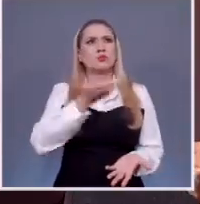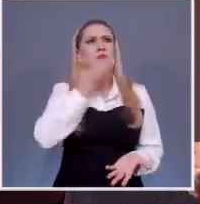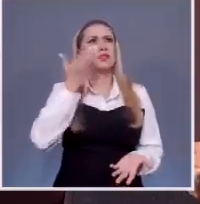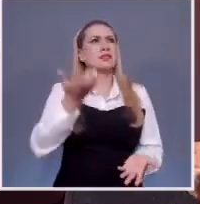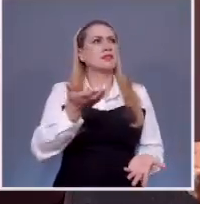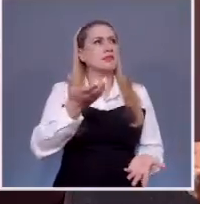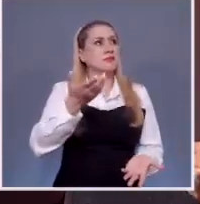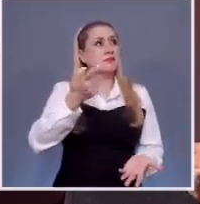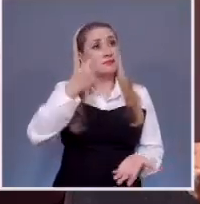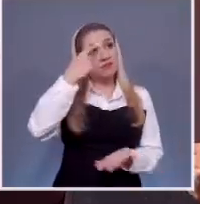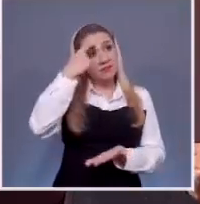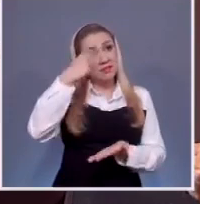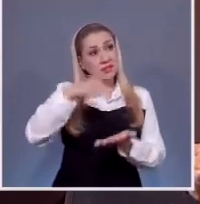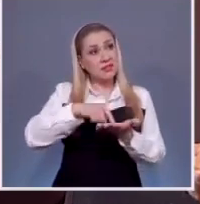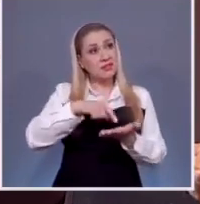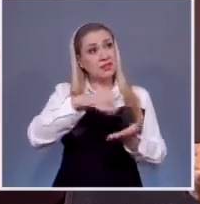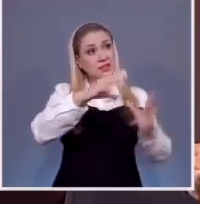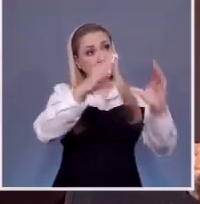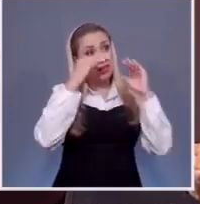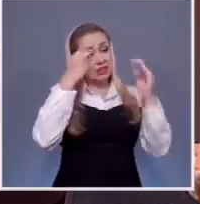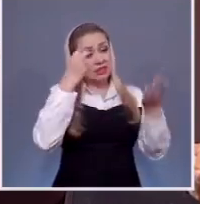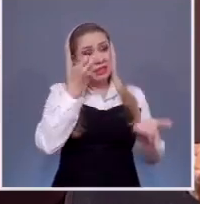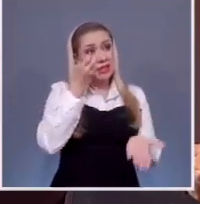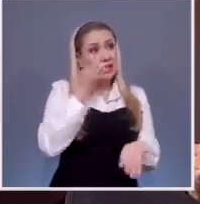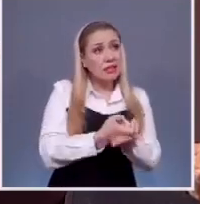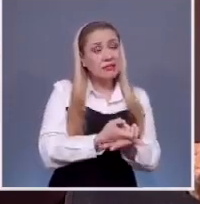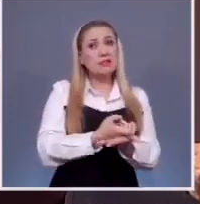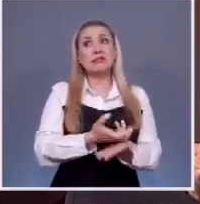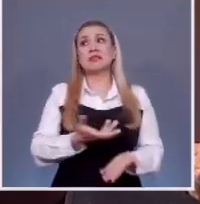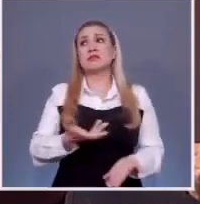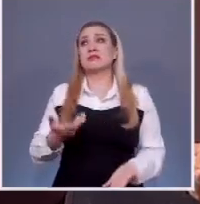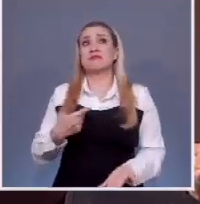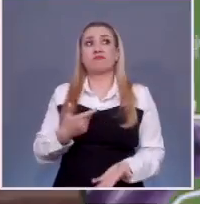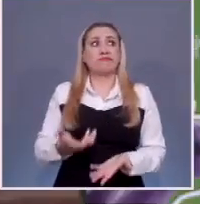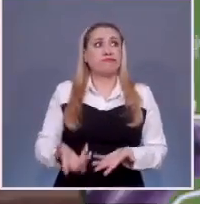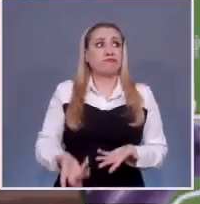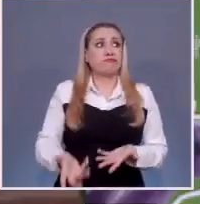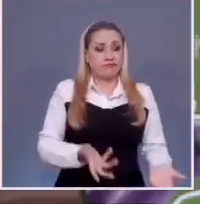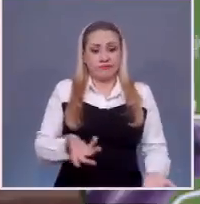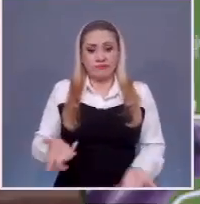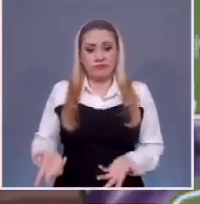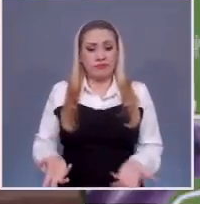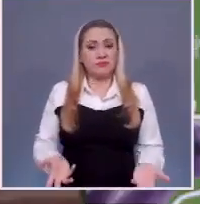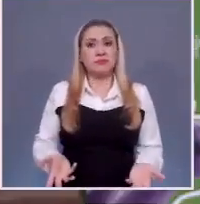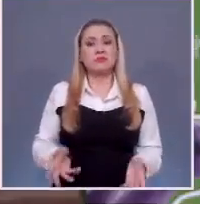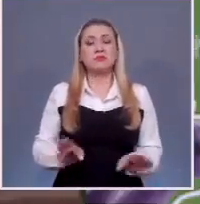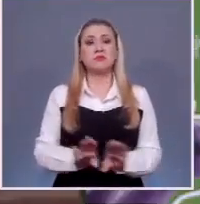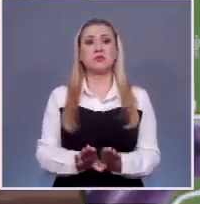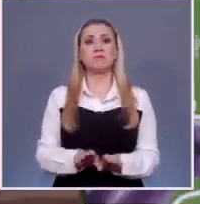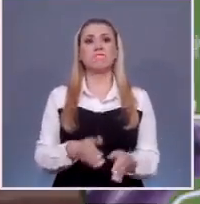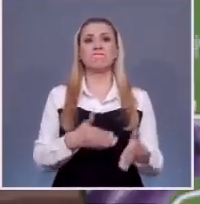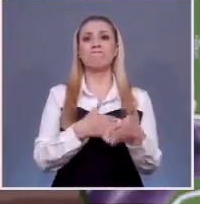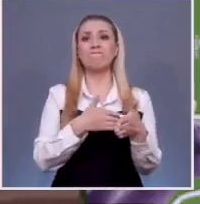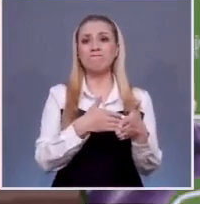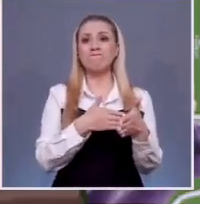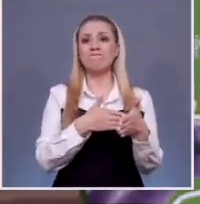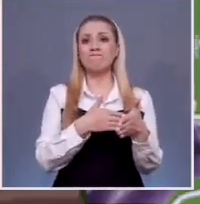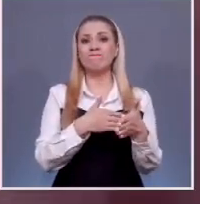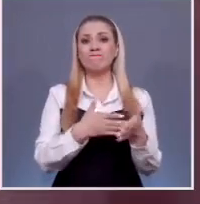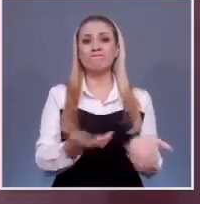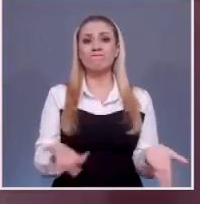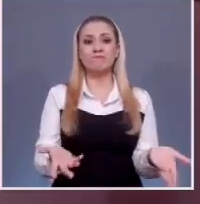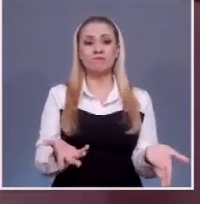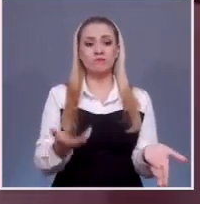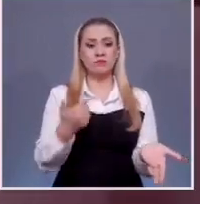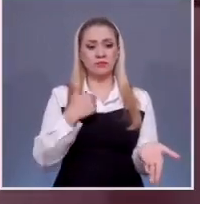una mujer que está en ese momento generalmente en un proceso en donde está debilitada, ¿no? Está afectada emocionalmente. Entonces, aquí